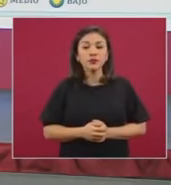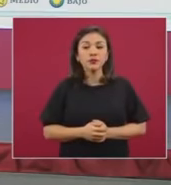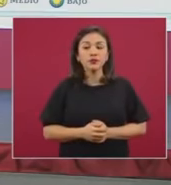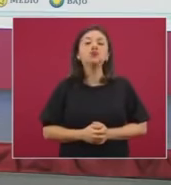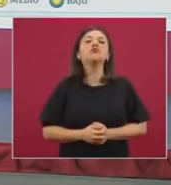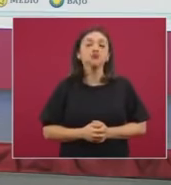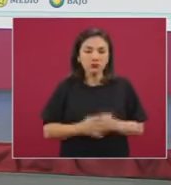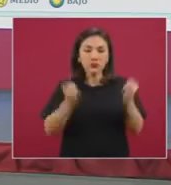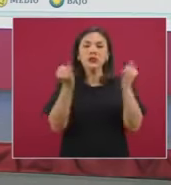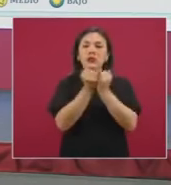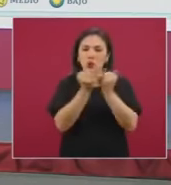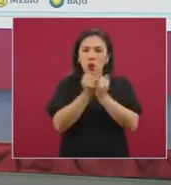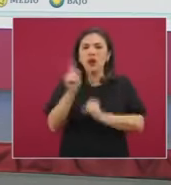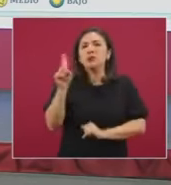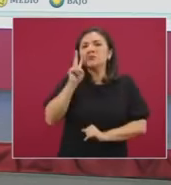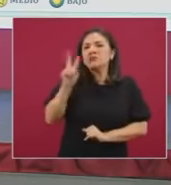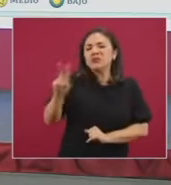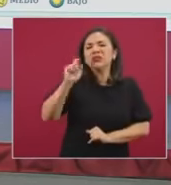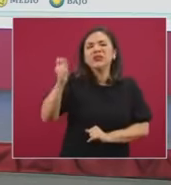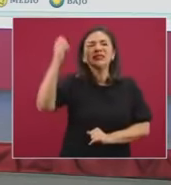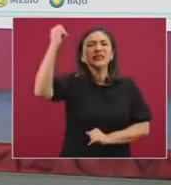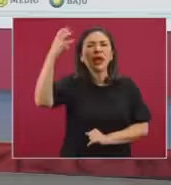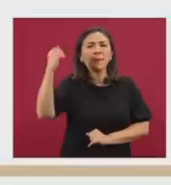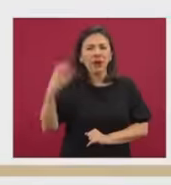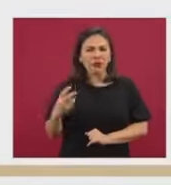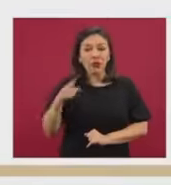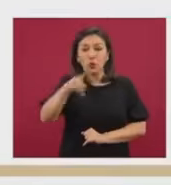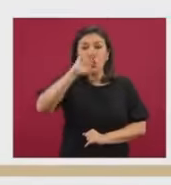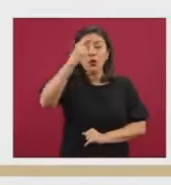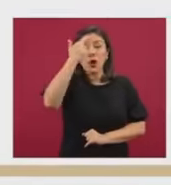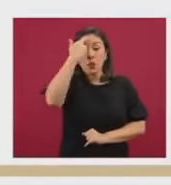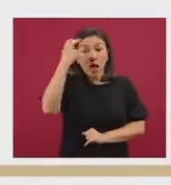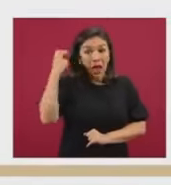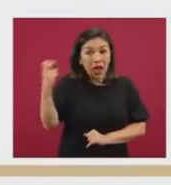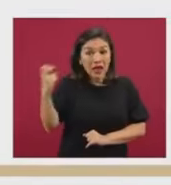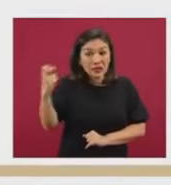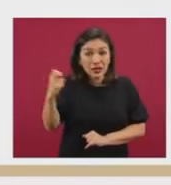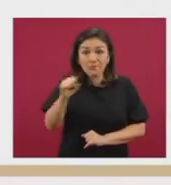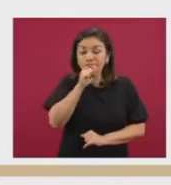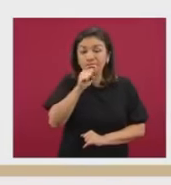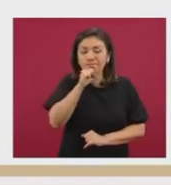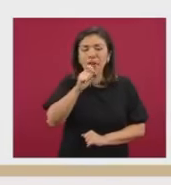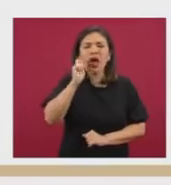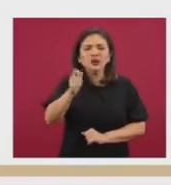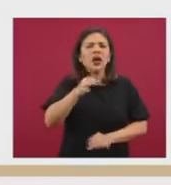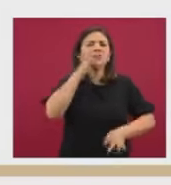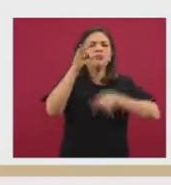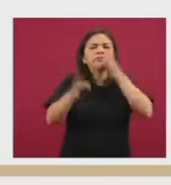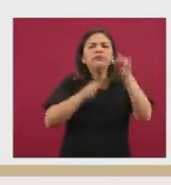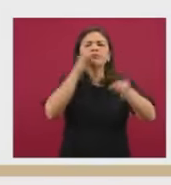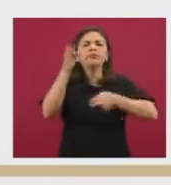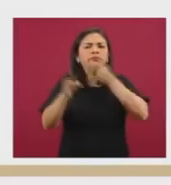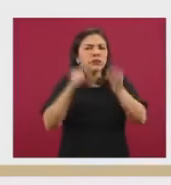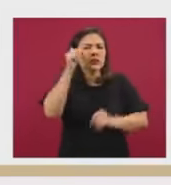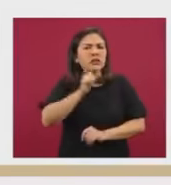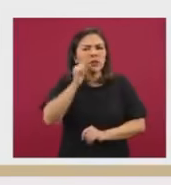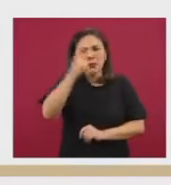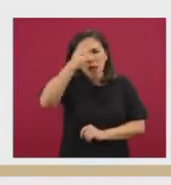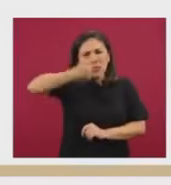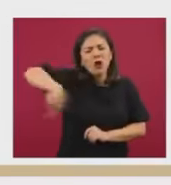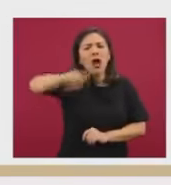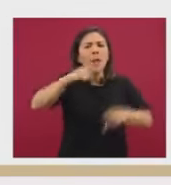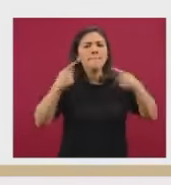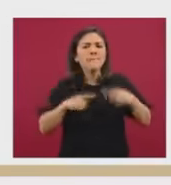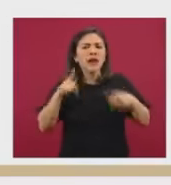Nos gusta también presentar el semáforo. Recuerden, este es un semáforo que se publica, se hace público para la